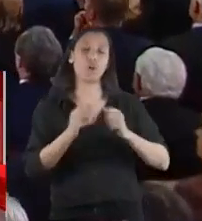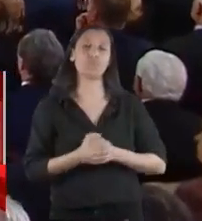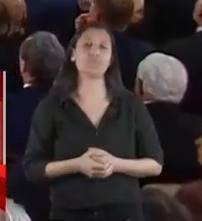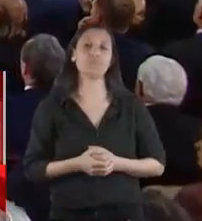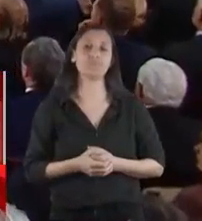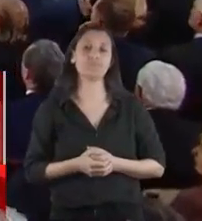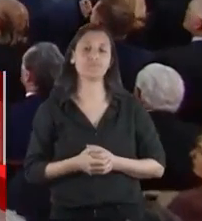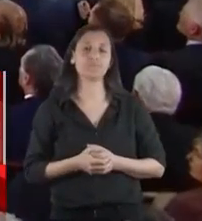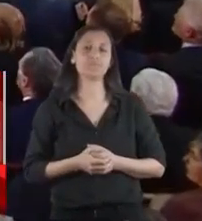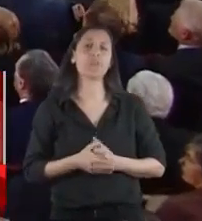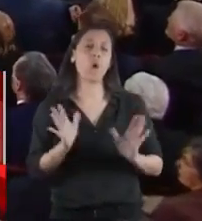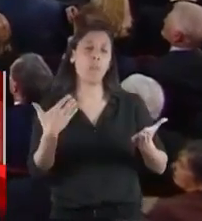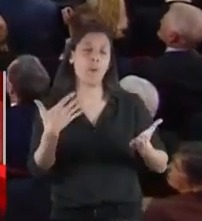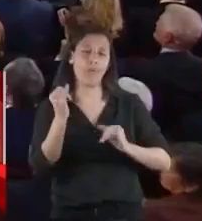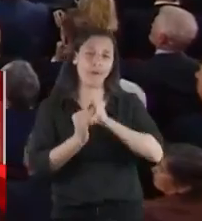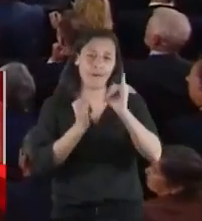Pido un segundo más la palabra, ¿puedo?